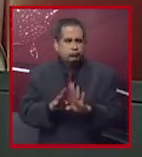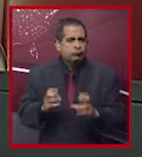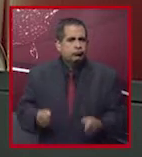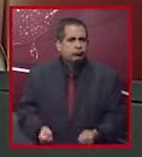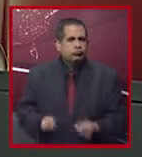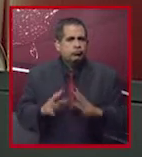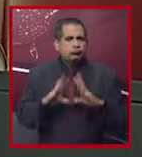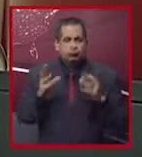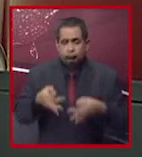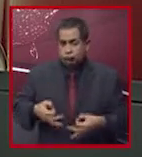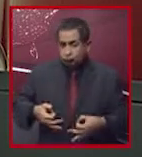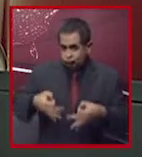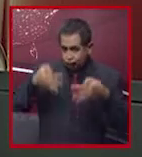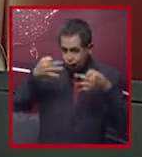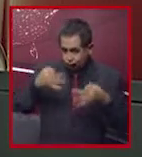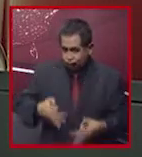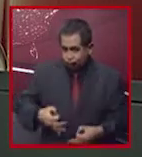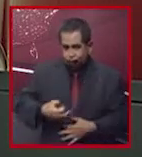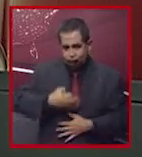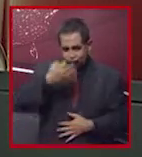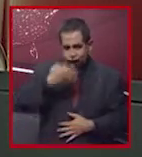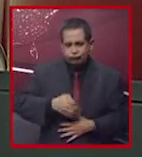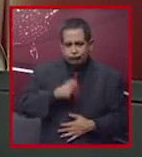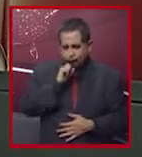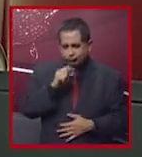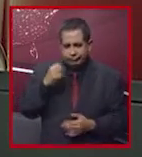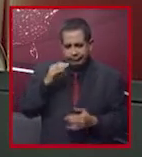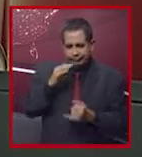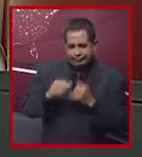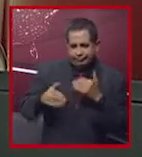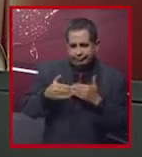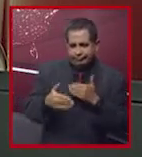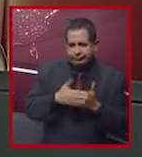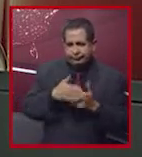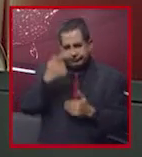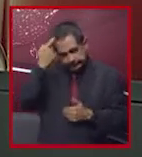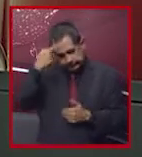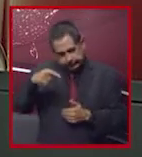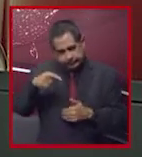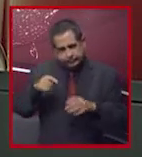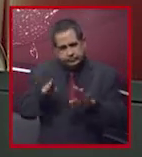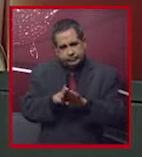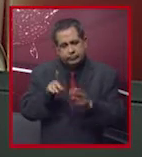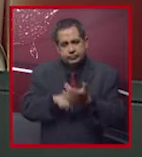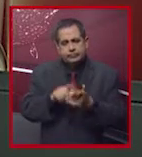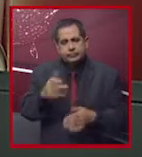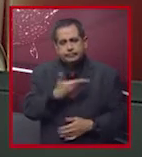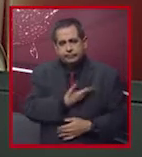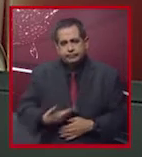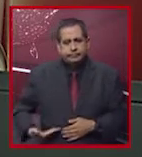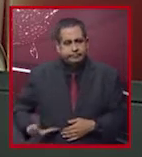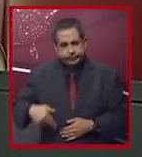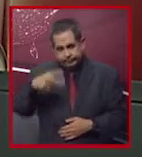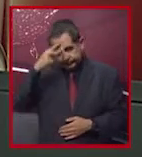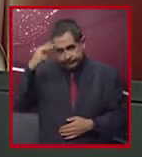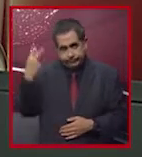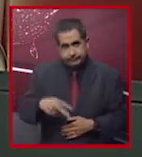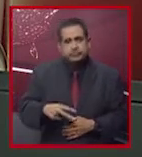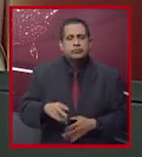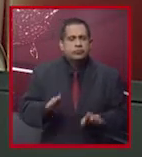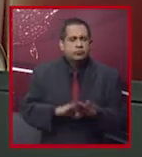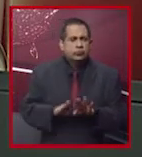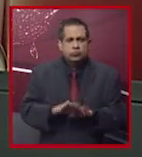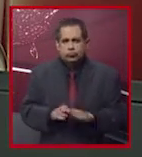resultados oficiales de la última etapa para la elección de presidente de la